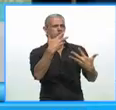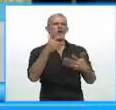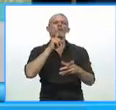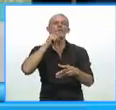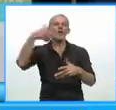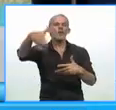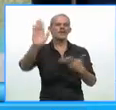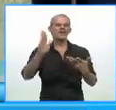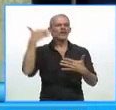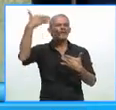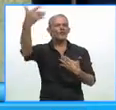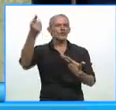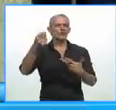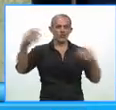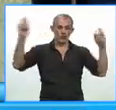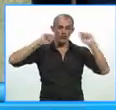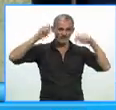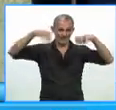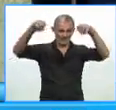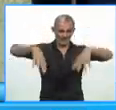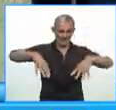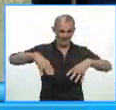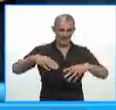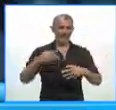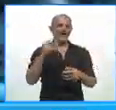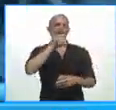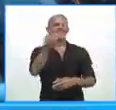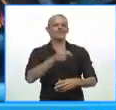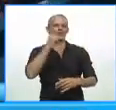Lange nos visitan hoy en Deporte B Noticias por la noche.